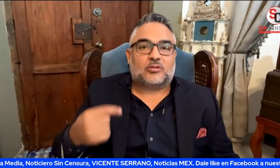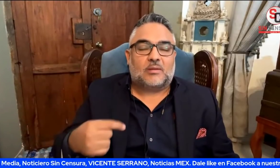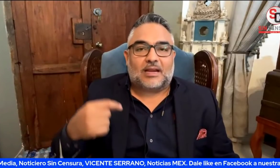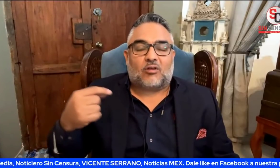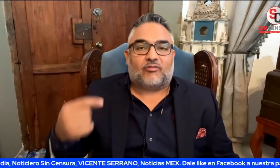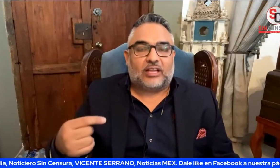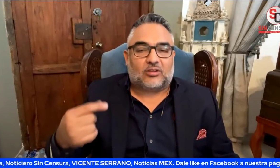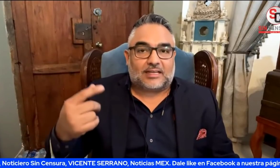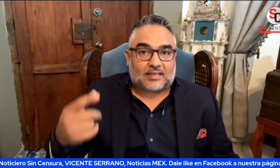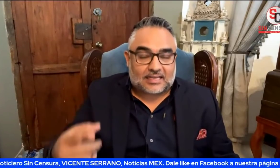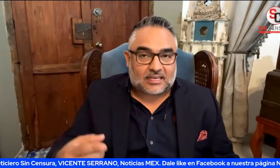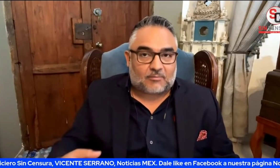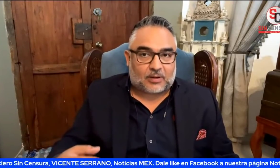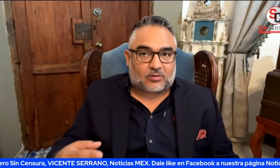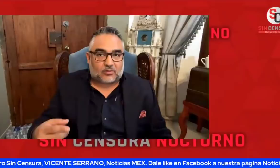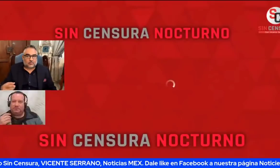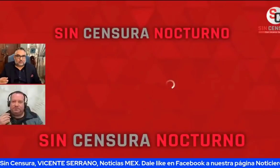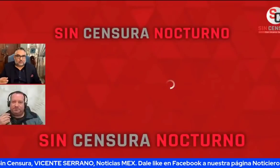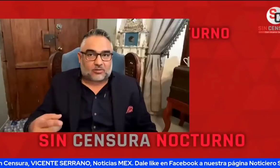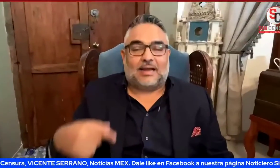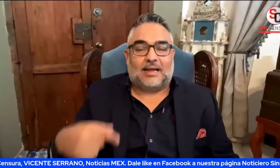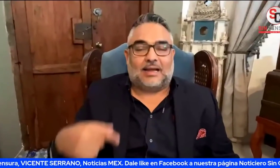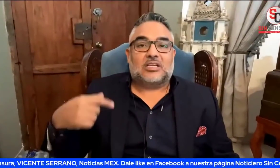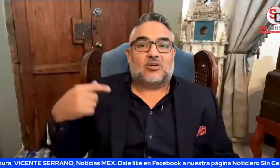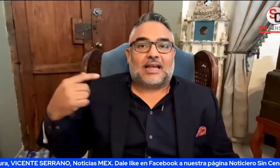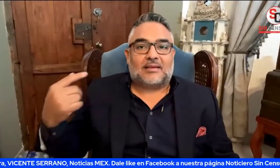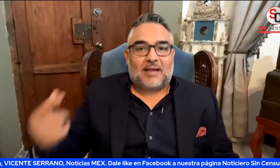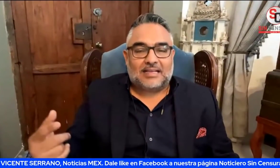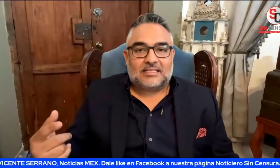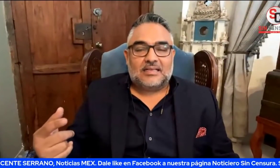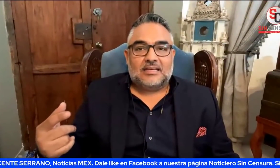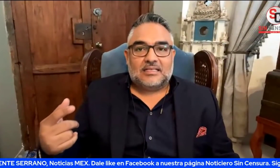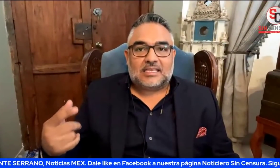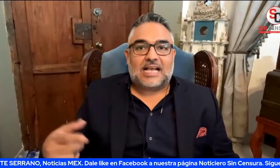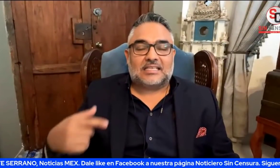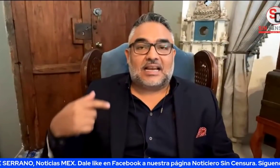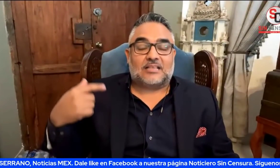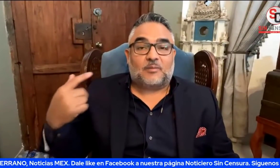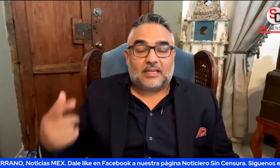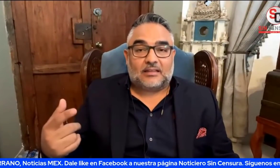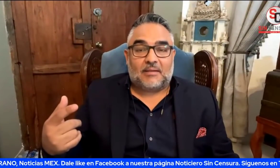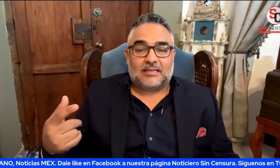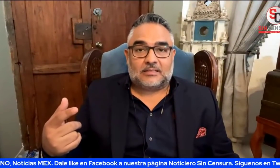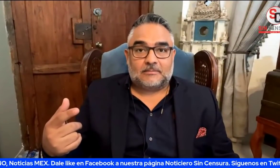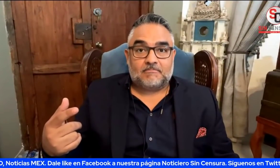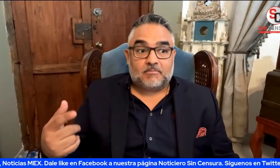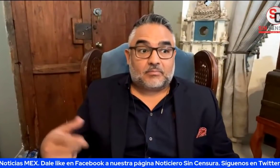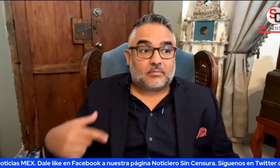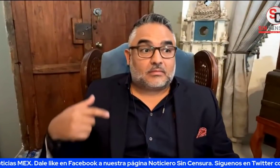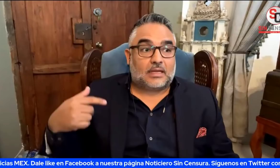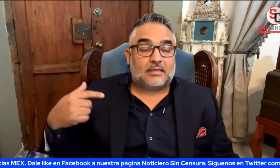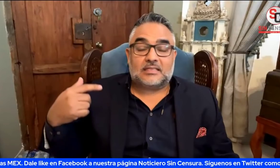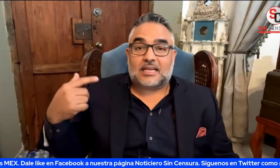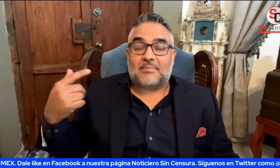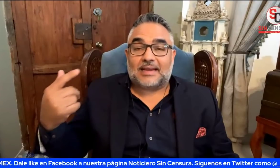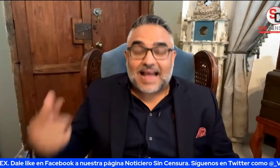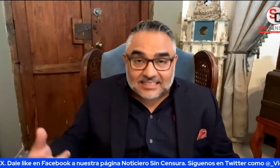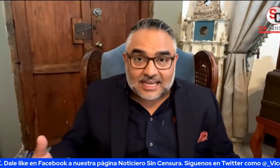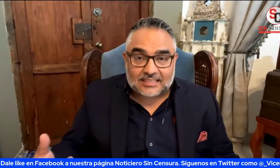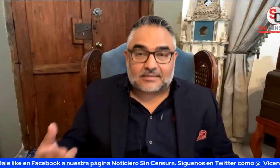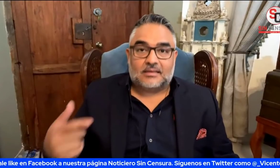por posible conflicto de interés en el periódico Reforma, sino que además se hacen las víctimas de